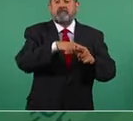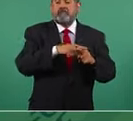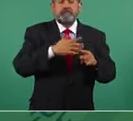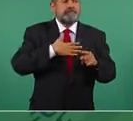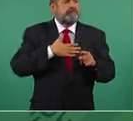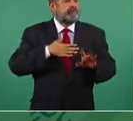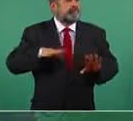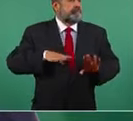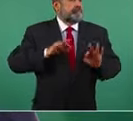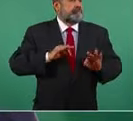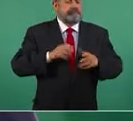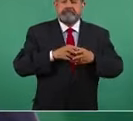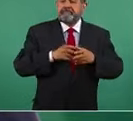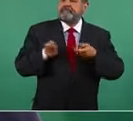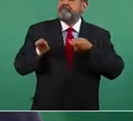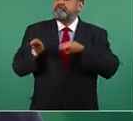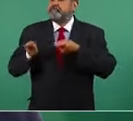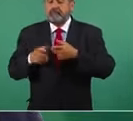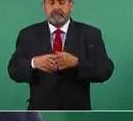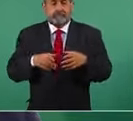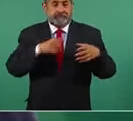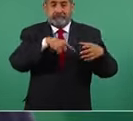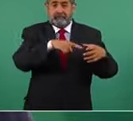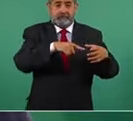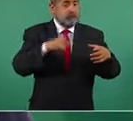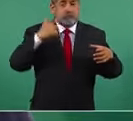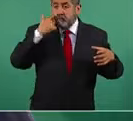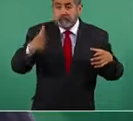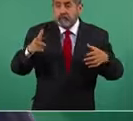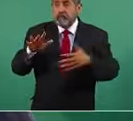creados, los que no quieren que haya cambio,